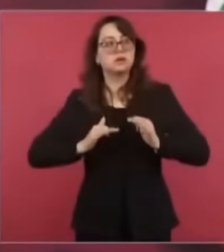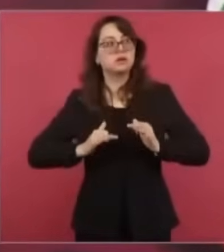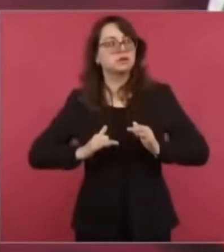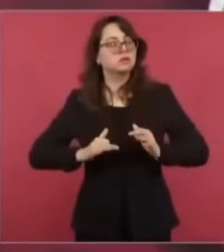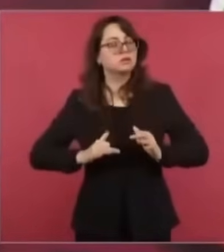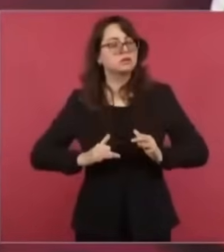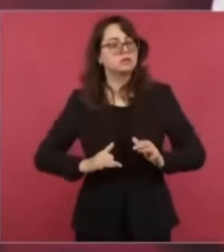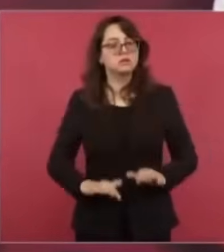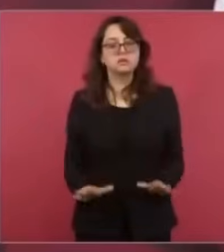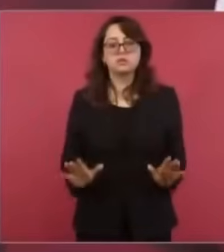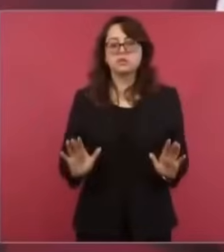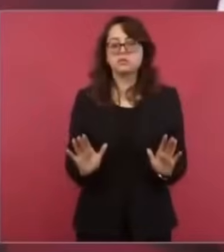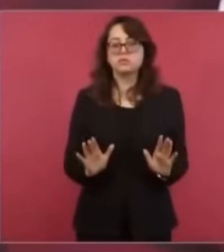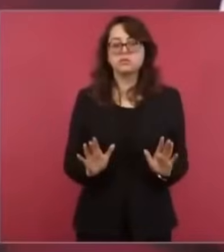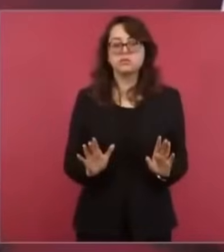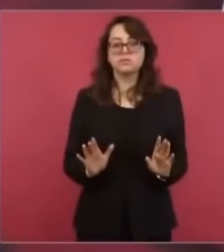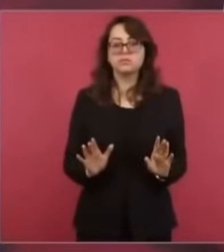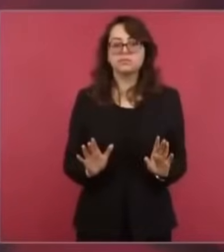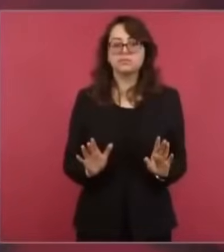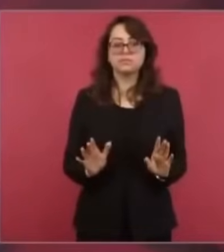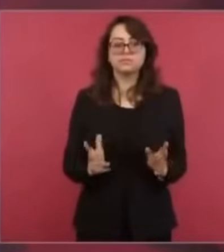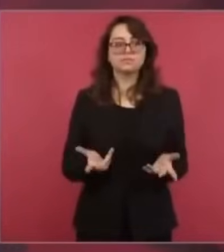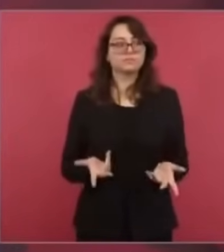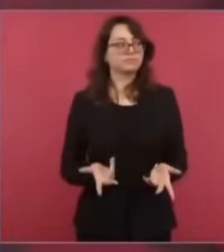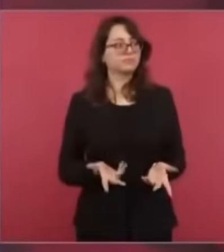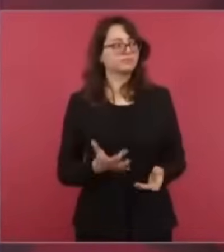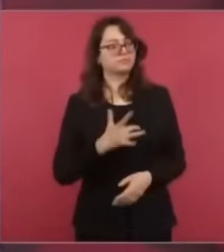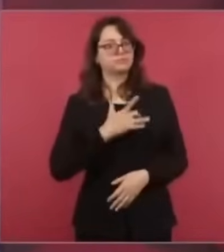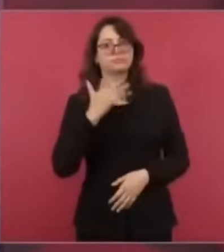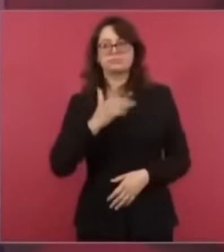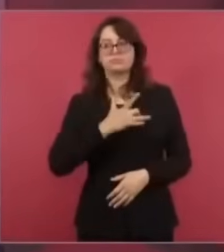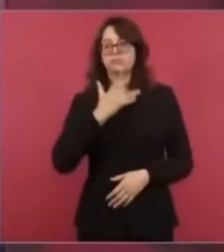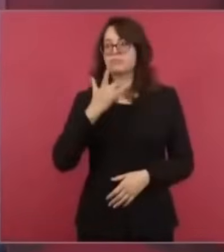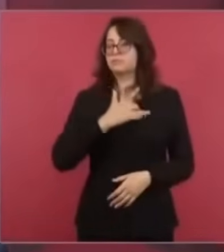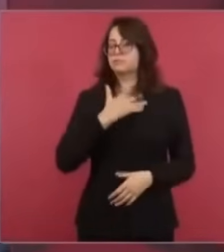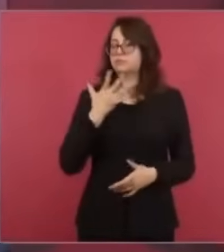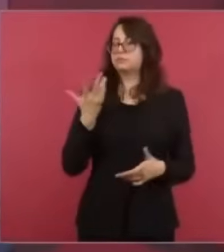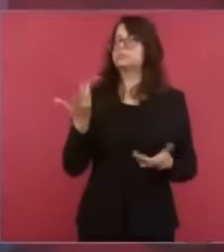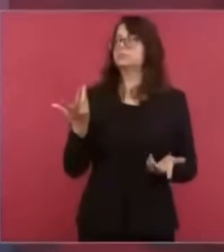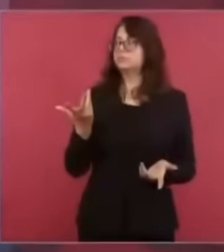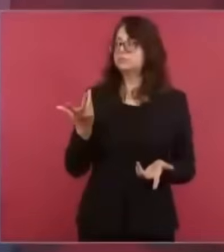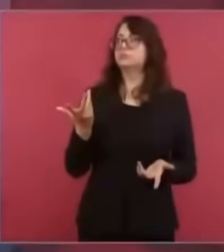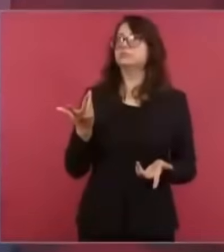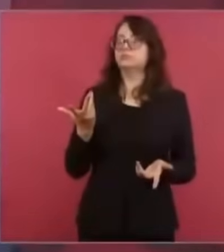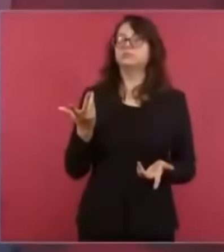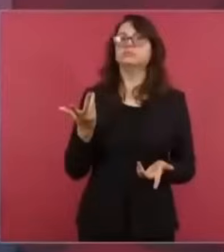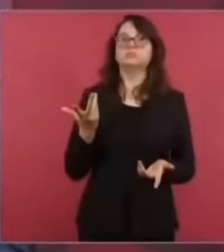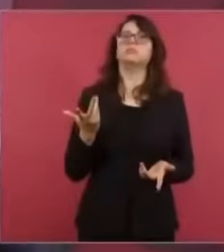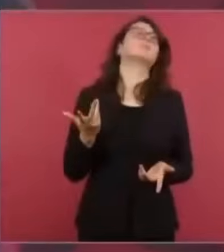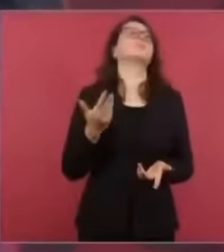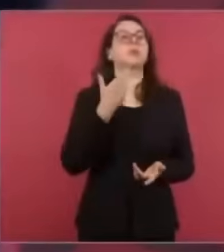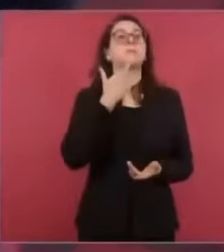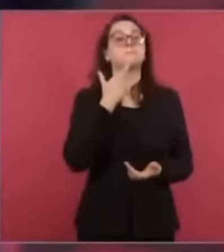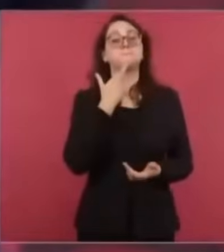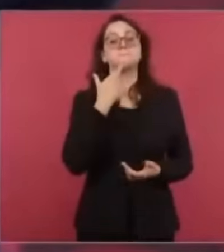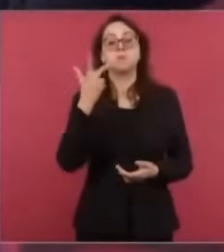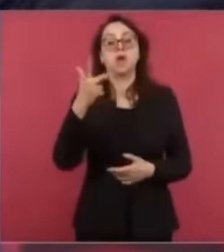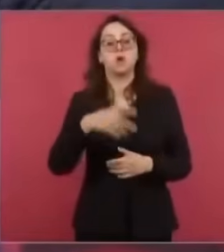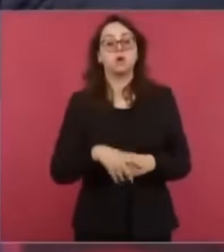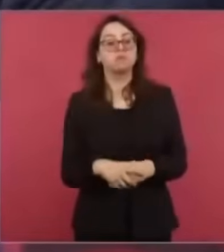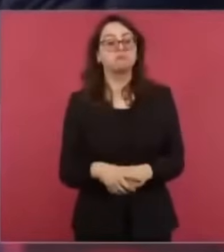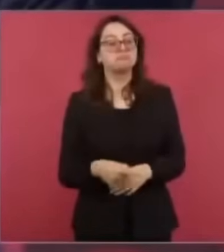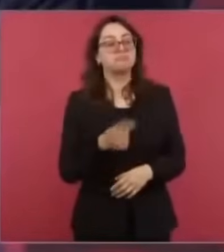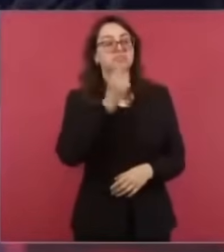Estábamos en esos tiempos mejor cuando se daban esos